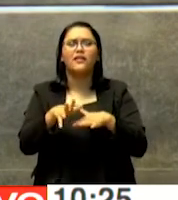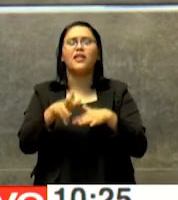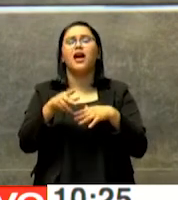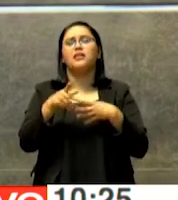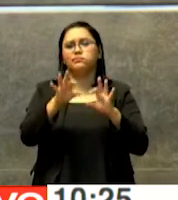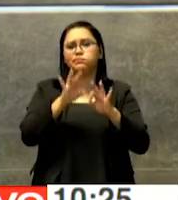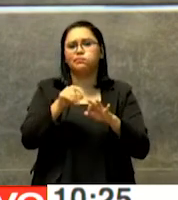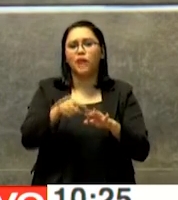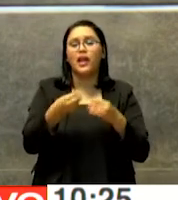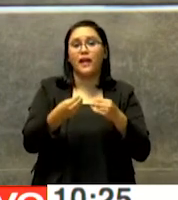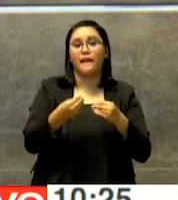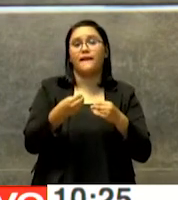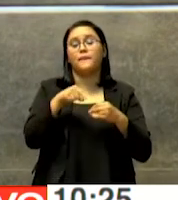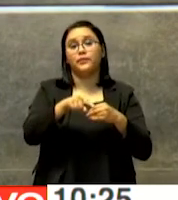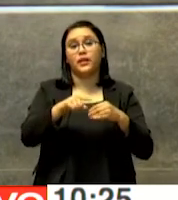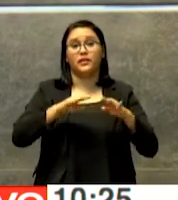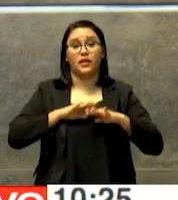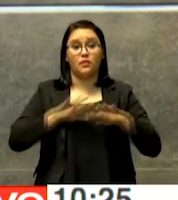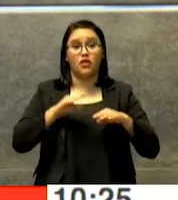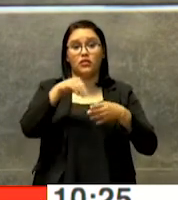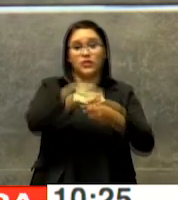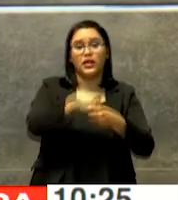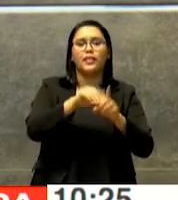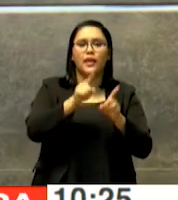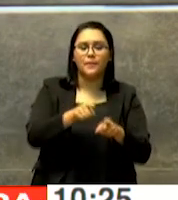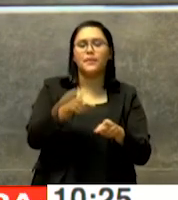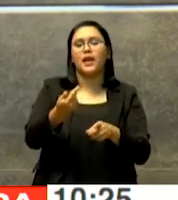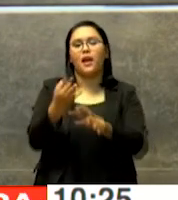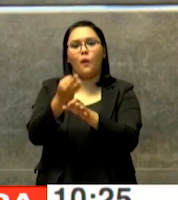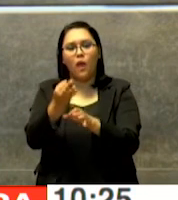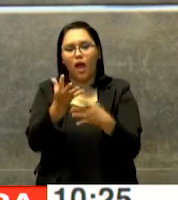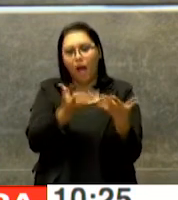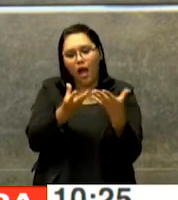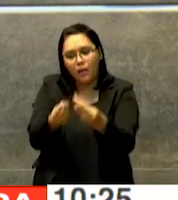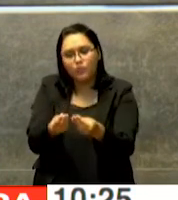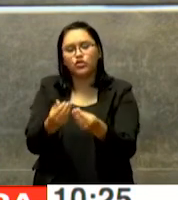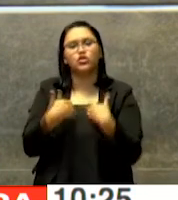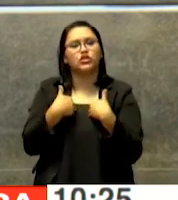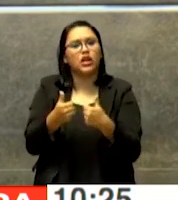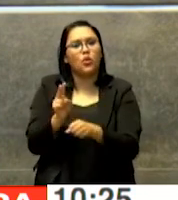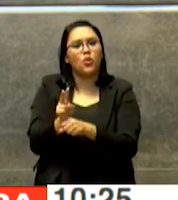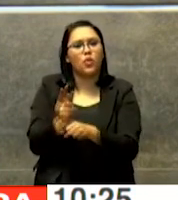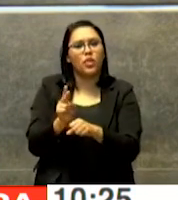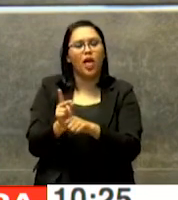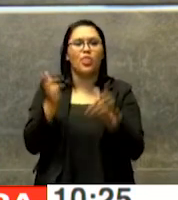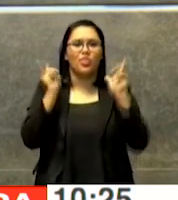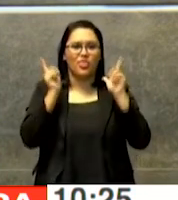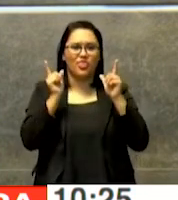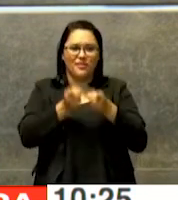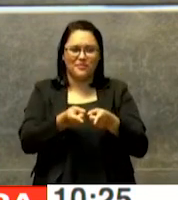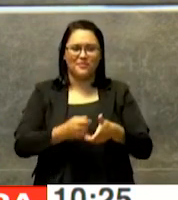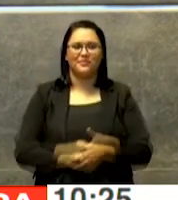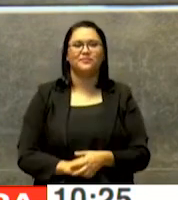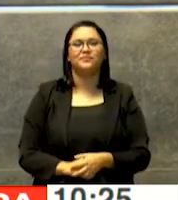deportiva y reciben apoyatura para el estudio escolar, cuidado de la salud y recreación. Sin